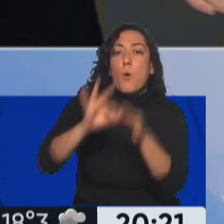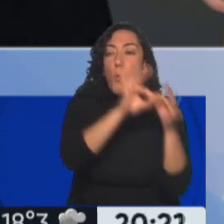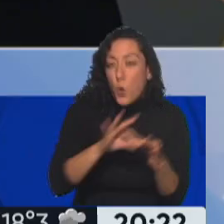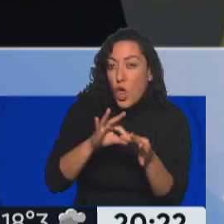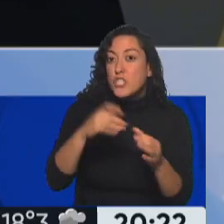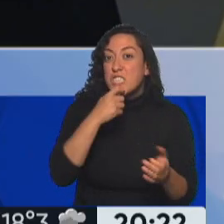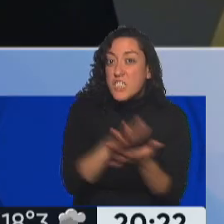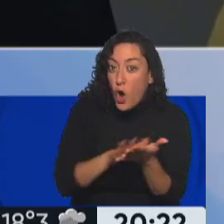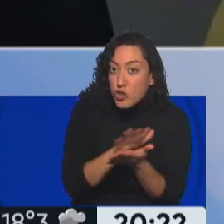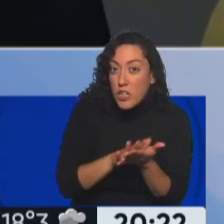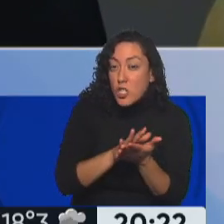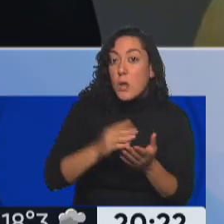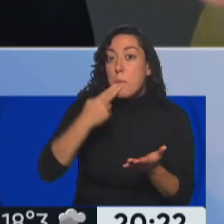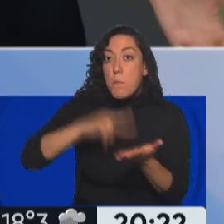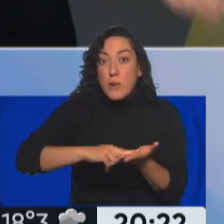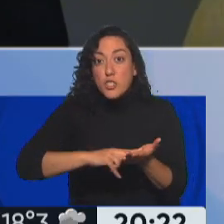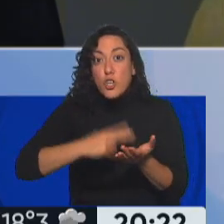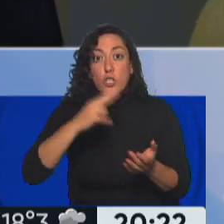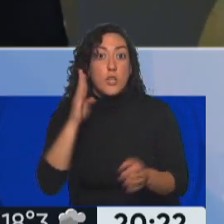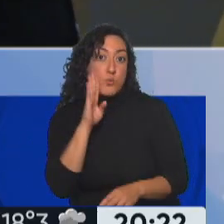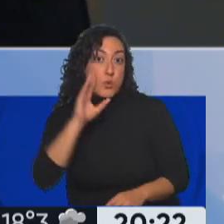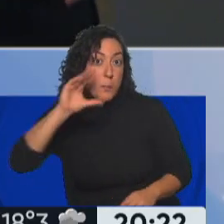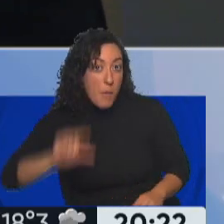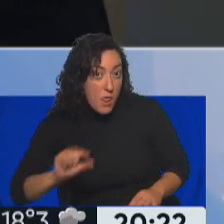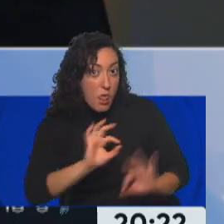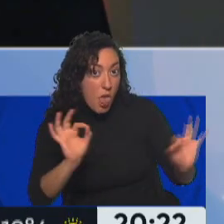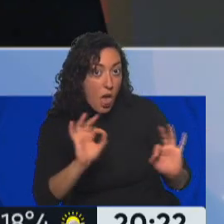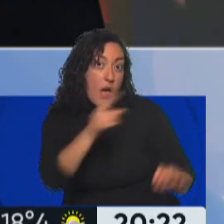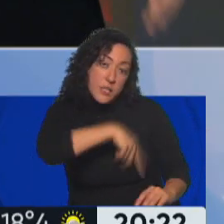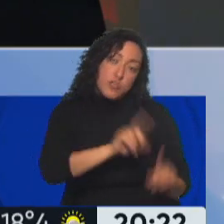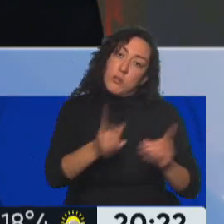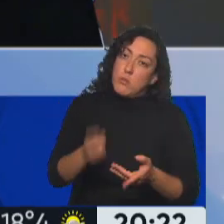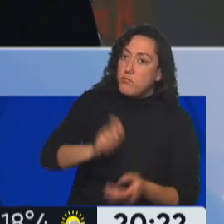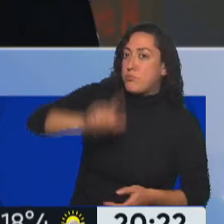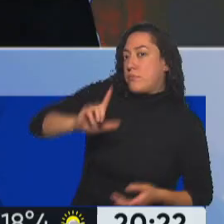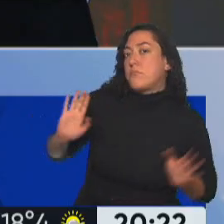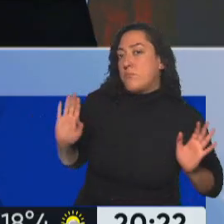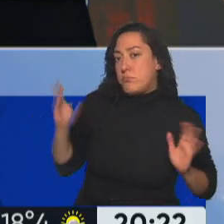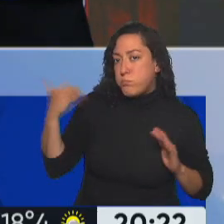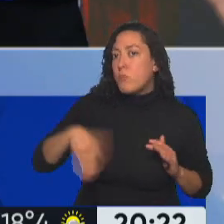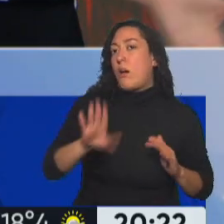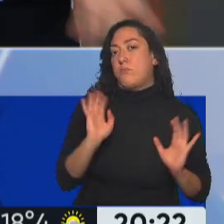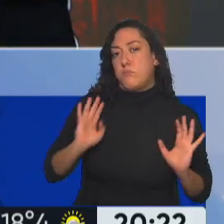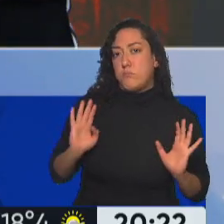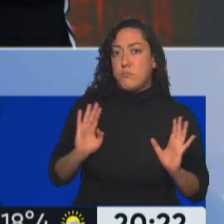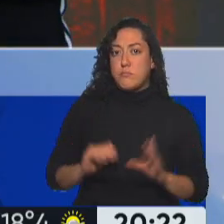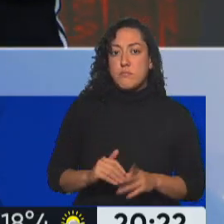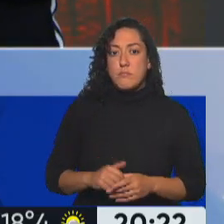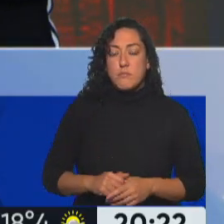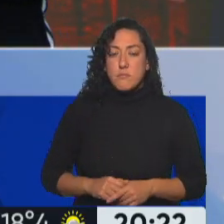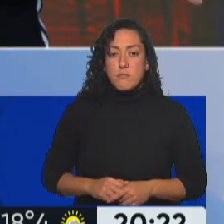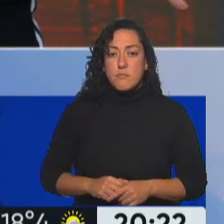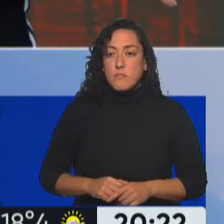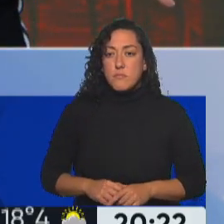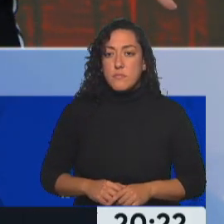se bajan los aranceles por parte de Estados Unidos, también van a contestar con más aranceles. A ver, en todo